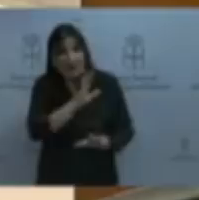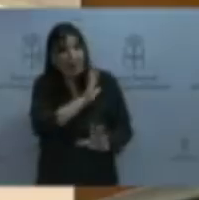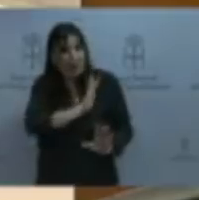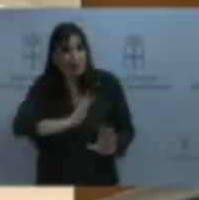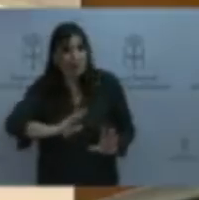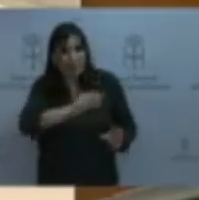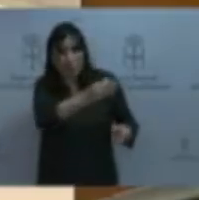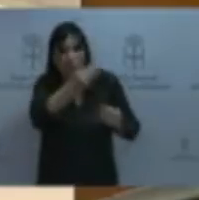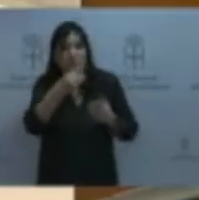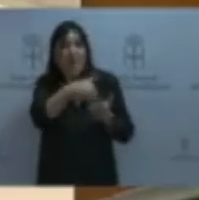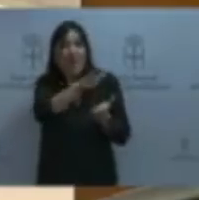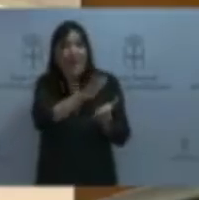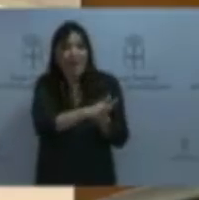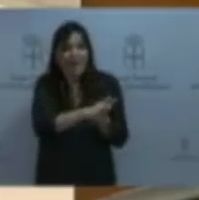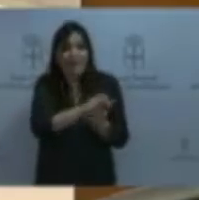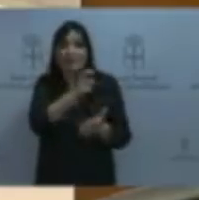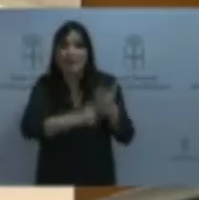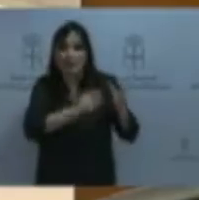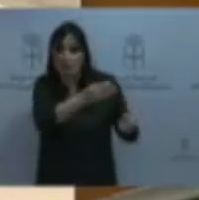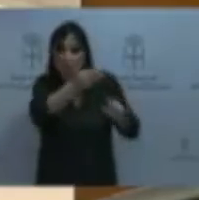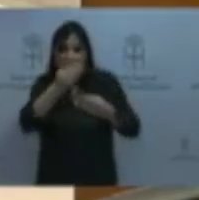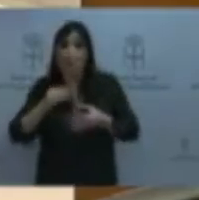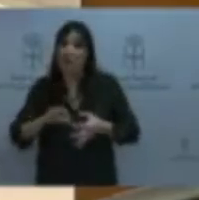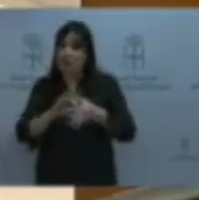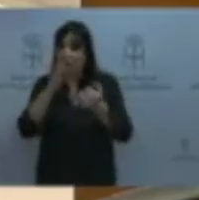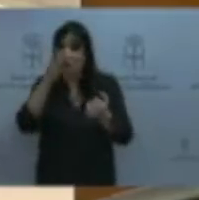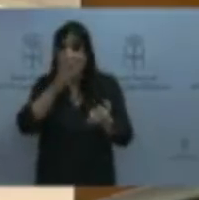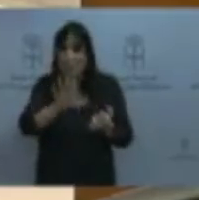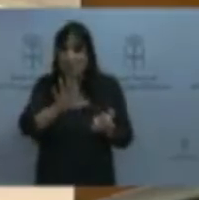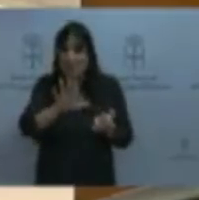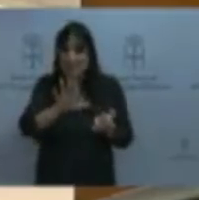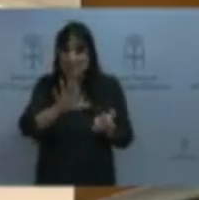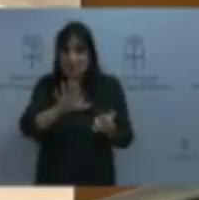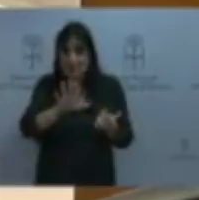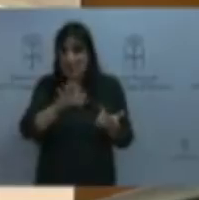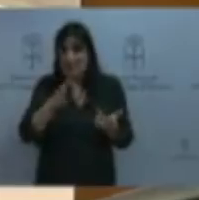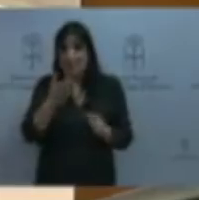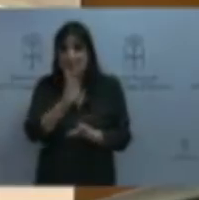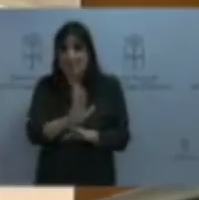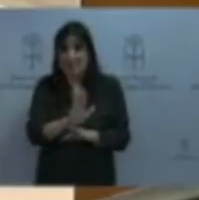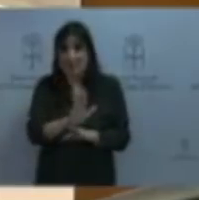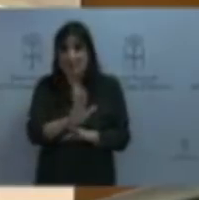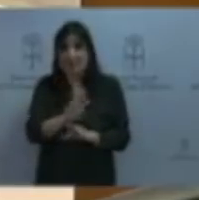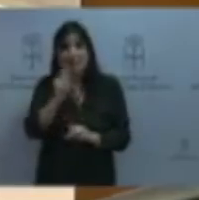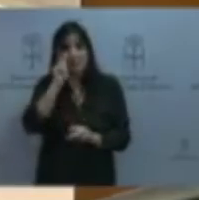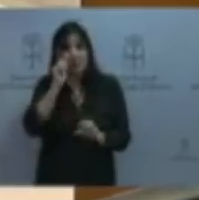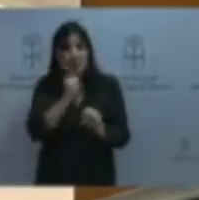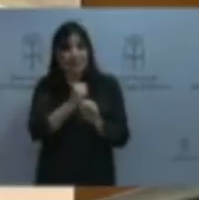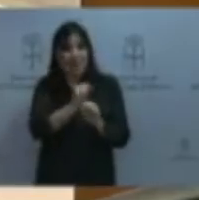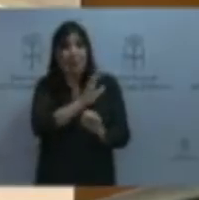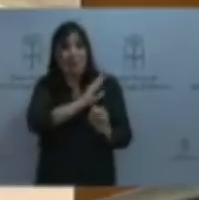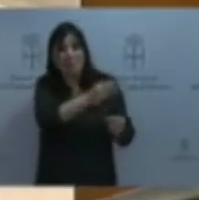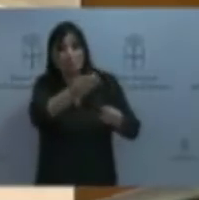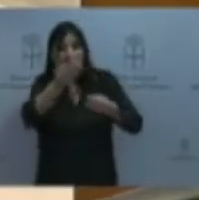con esas denuncias que se han presentado ante la Inspección de Trabajo y Seguridad Social. Como antes le